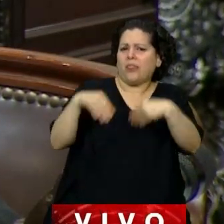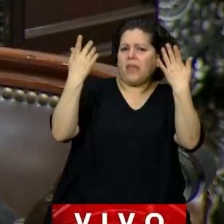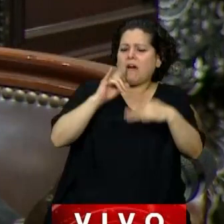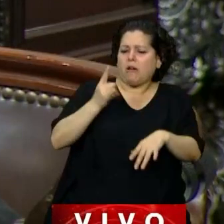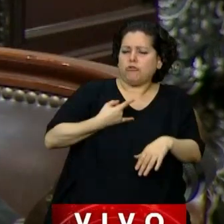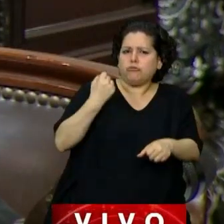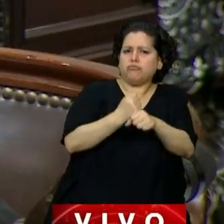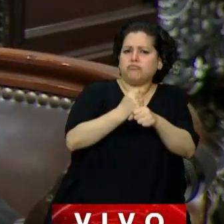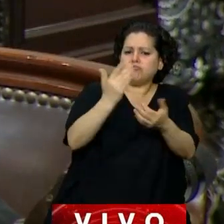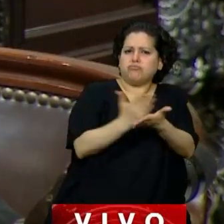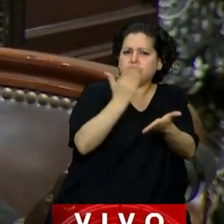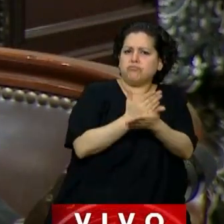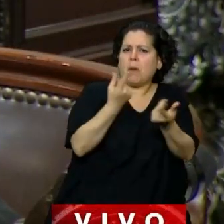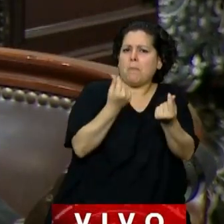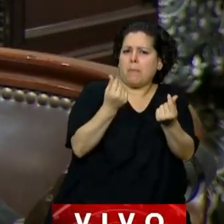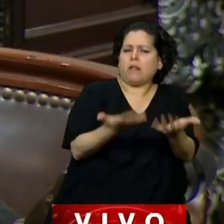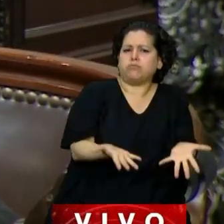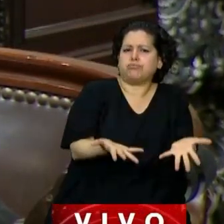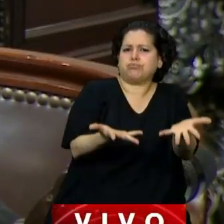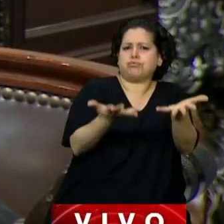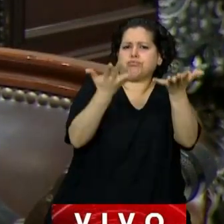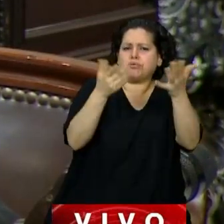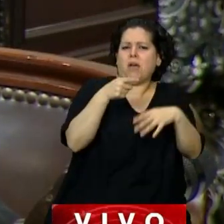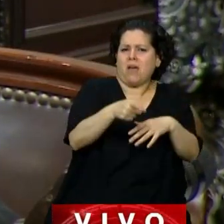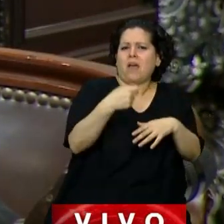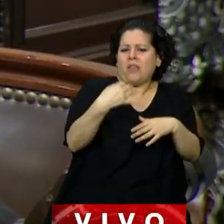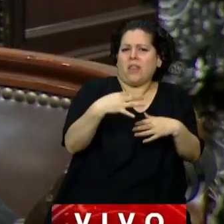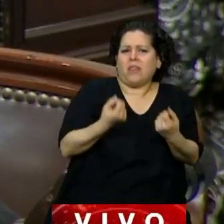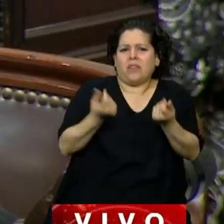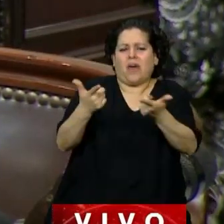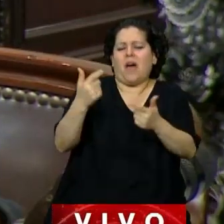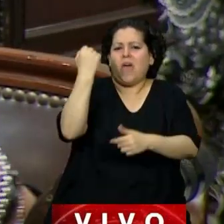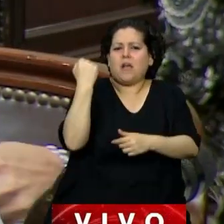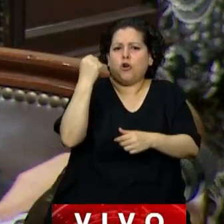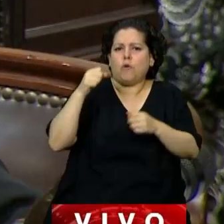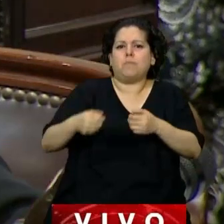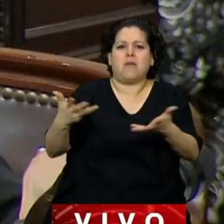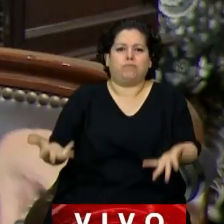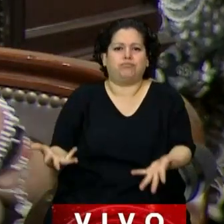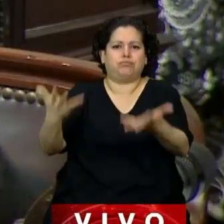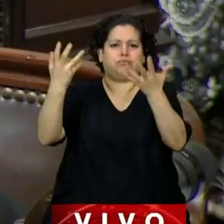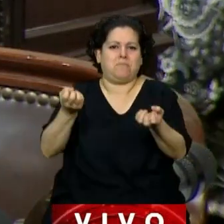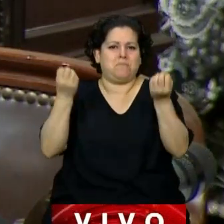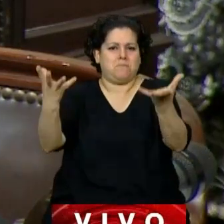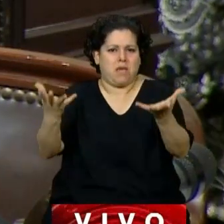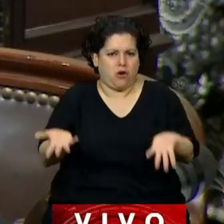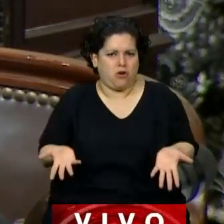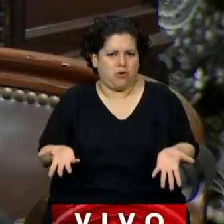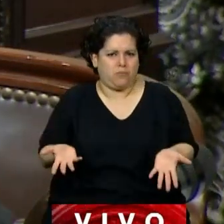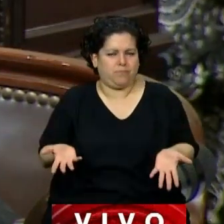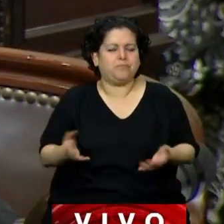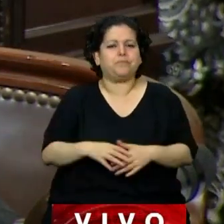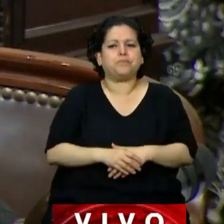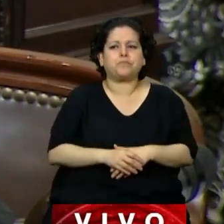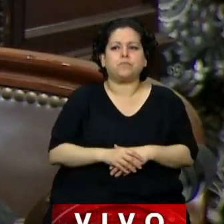producir, generar riqueza y que esto derrame en las economías de las ciudades y los pueblos del interior.